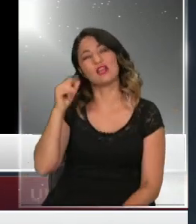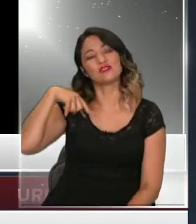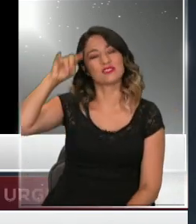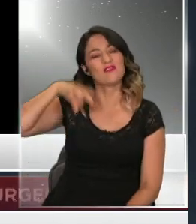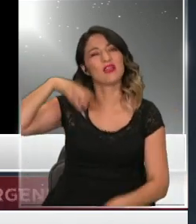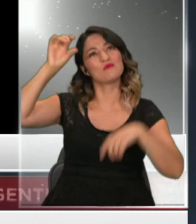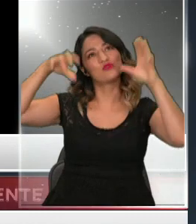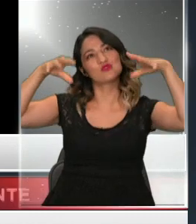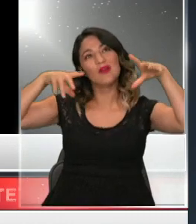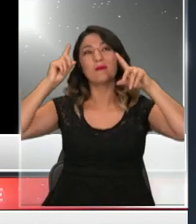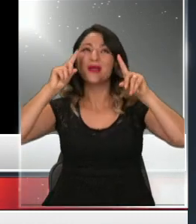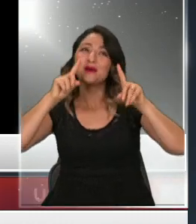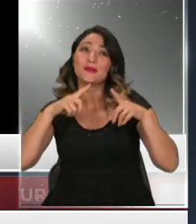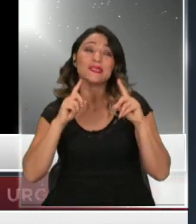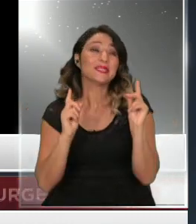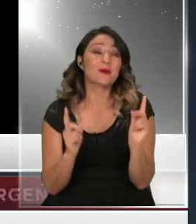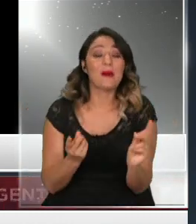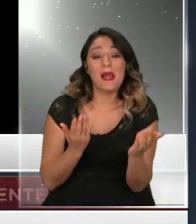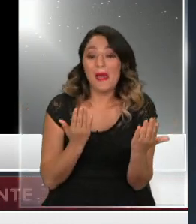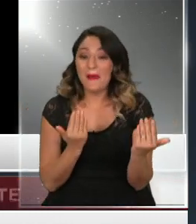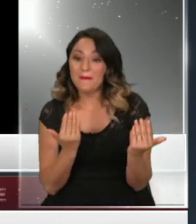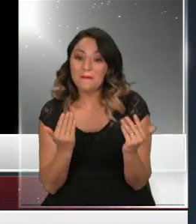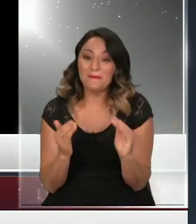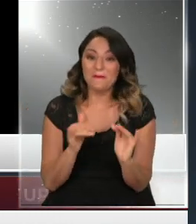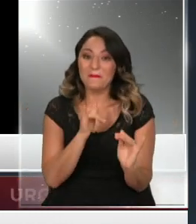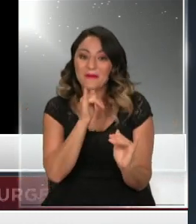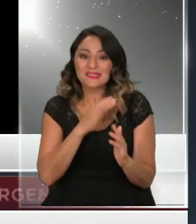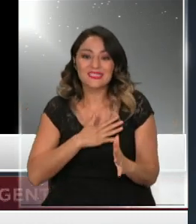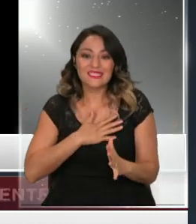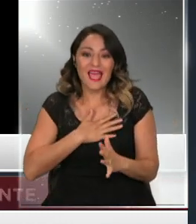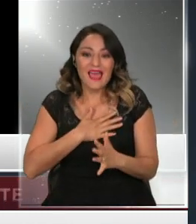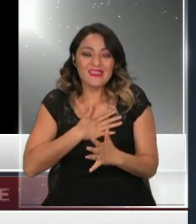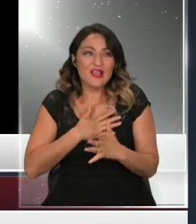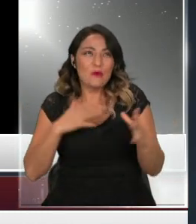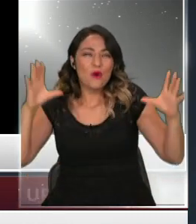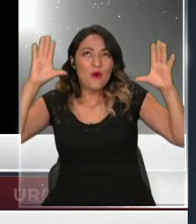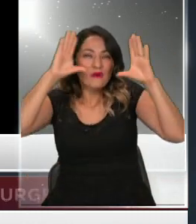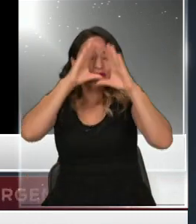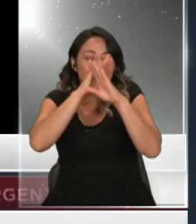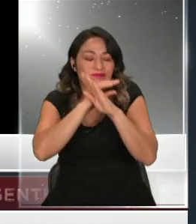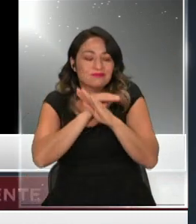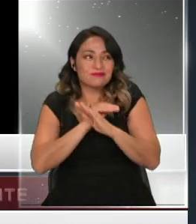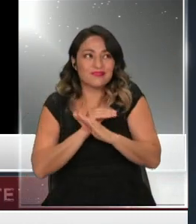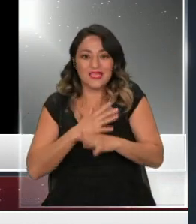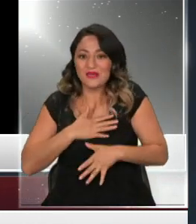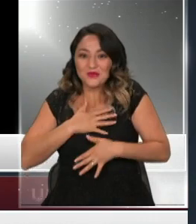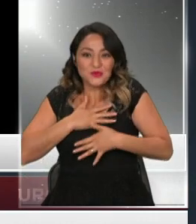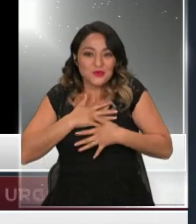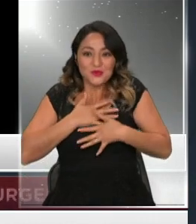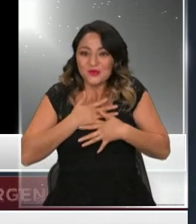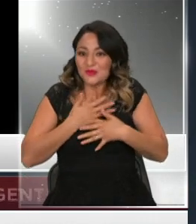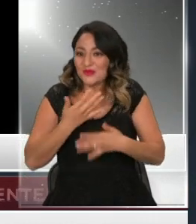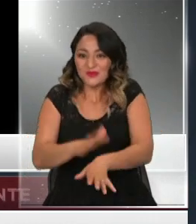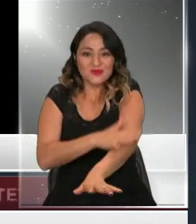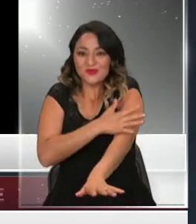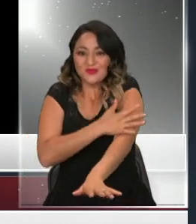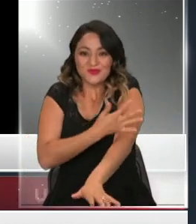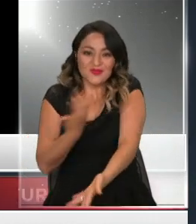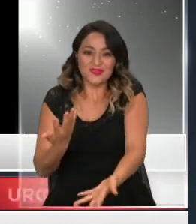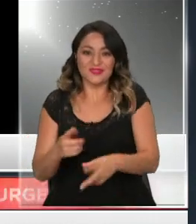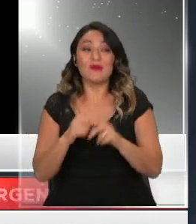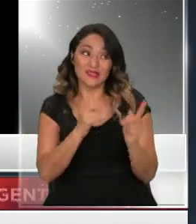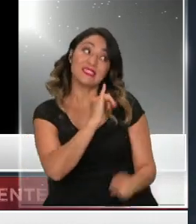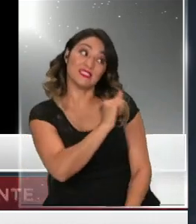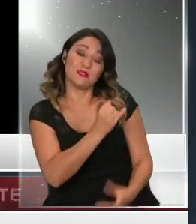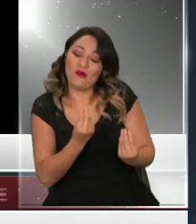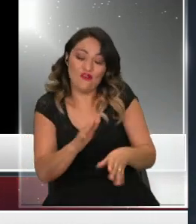pero igual tenemos la esperanza de tener esa sensación de oscuridad total y emociona. Sí, pues de todas maneras